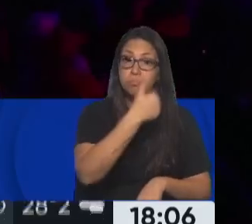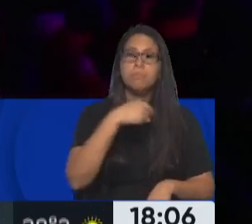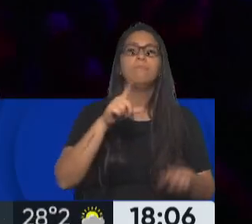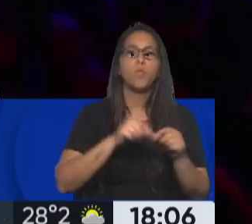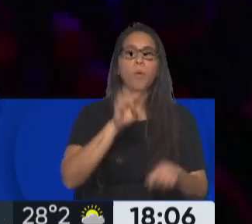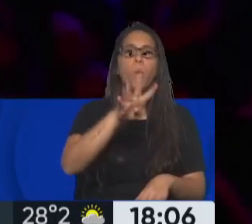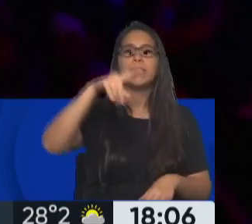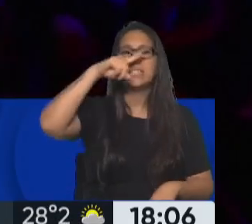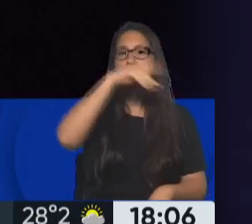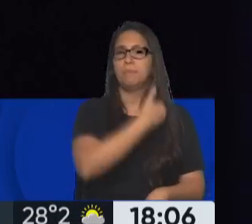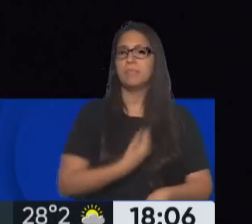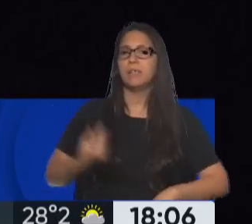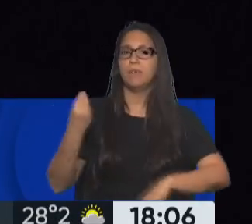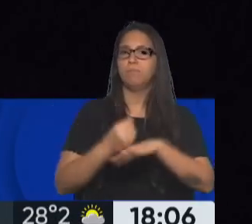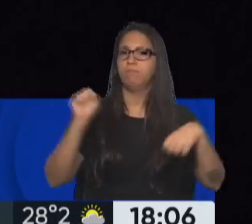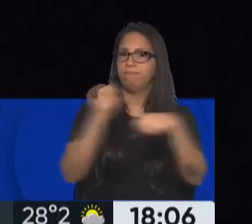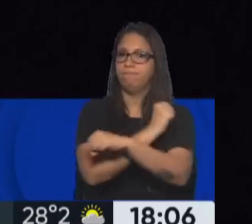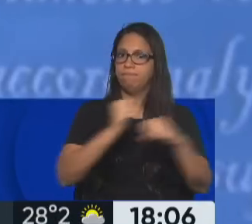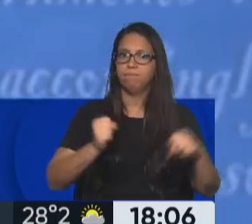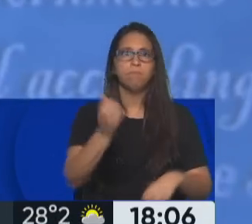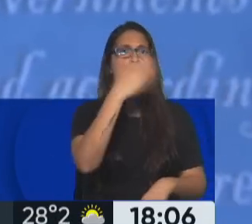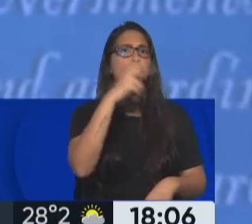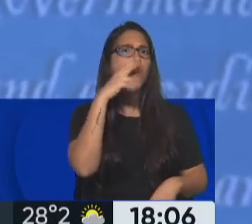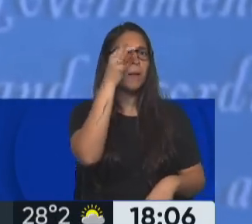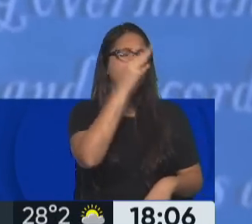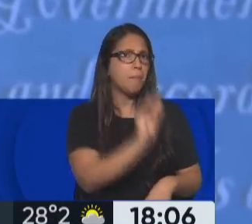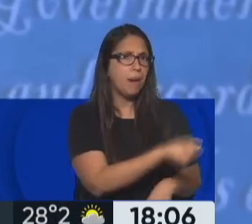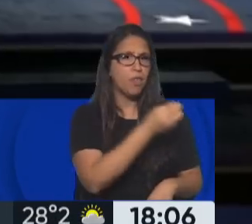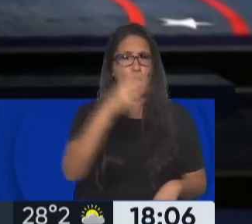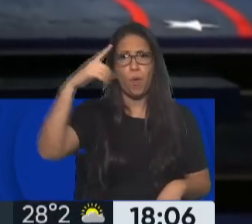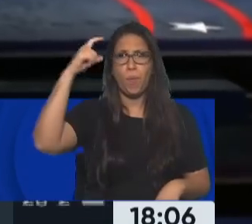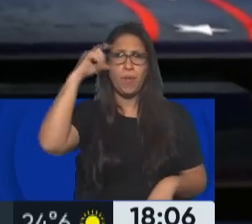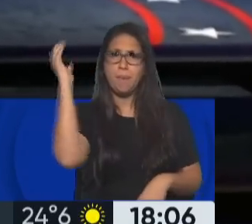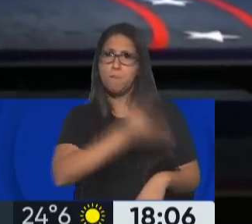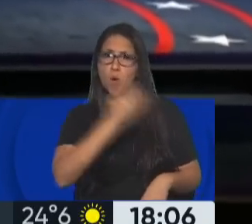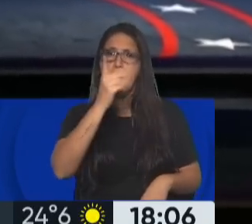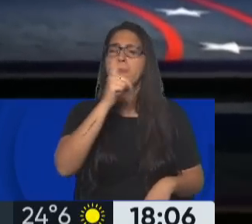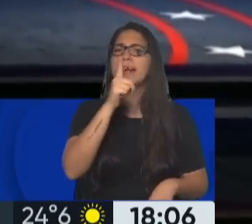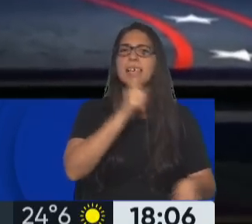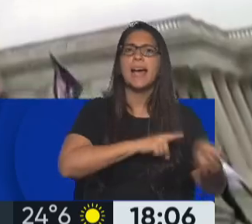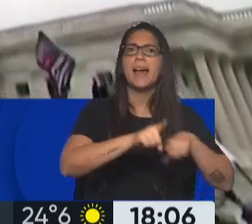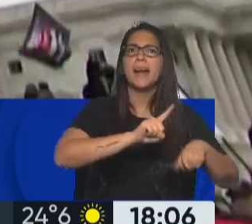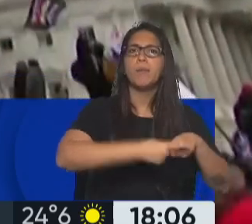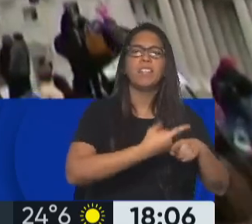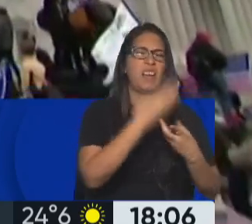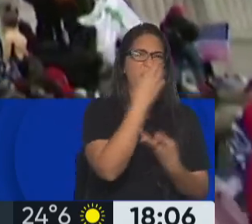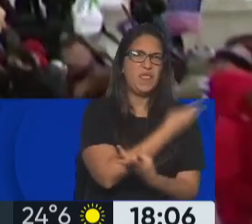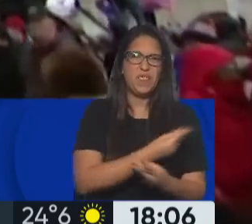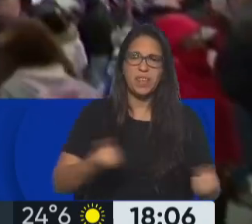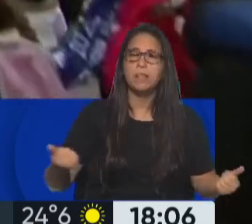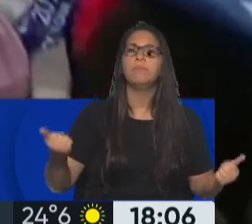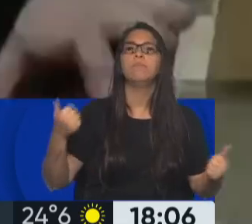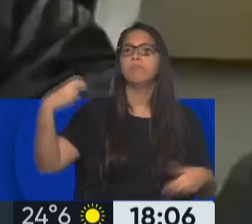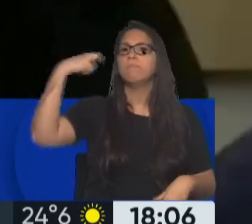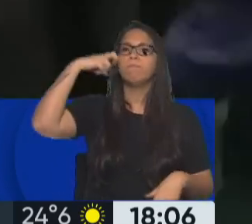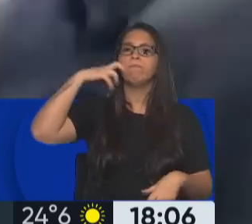47º presidente de los Estados Unidos, dejando atrás la derrota de 2020 frente a Joe Biden, que parecía el final de su carrera, en especial tras el asalto al